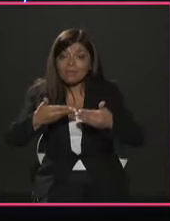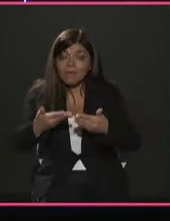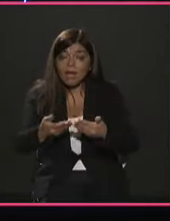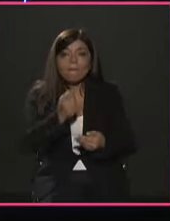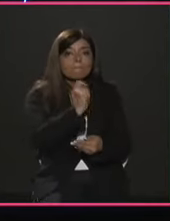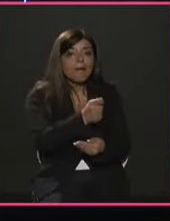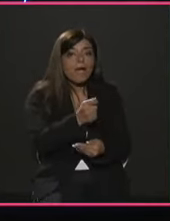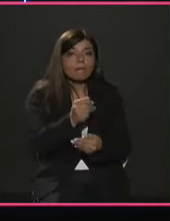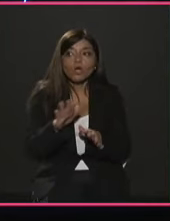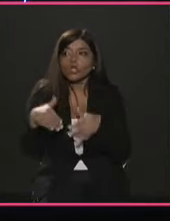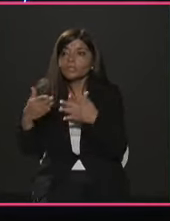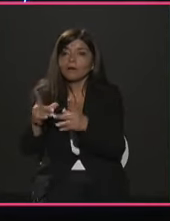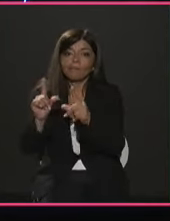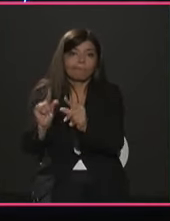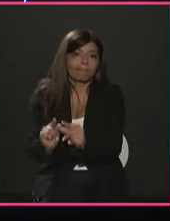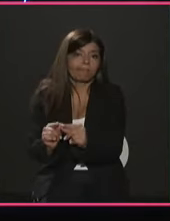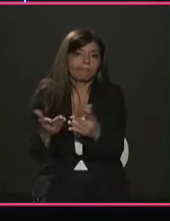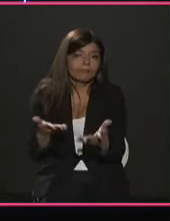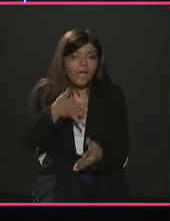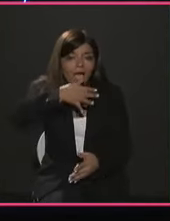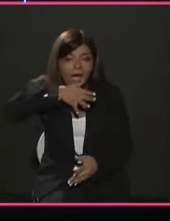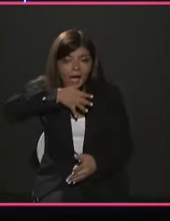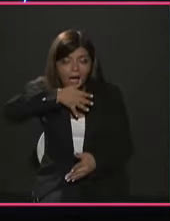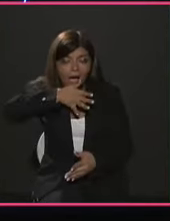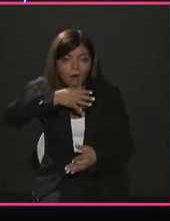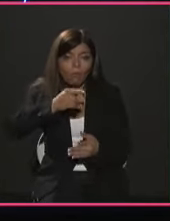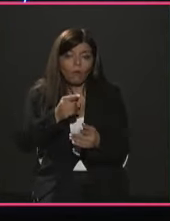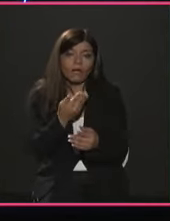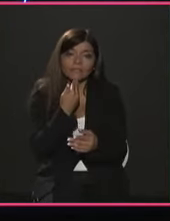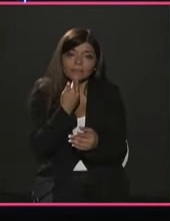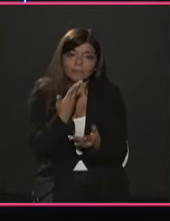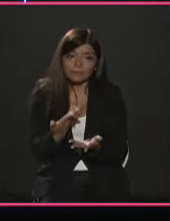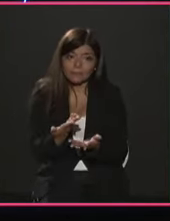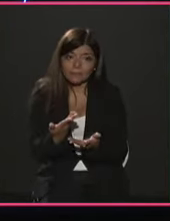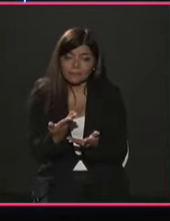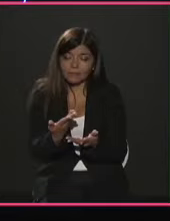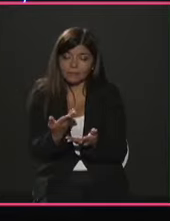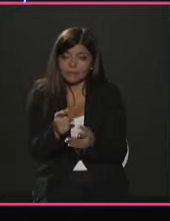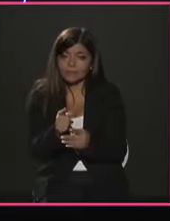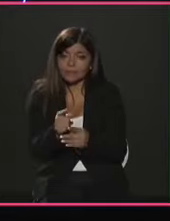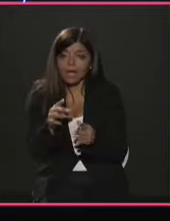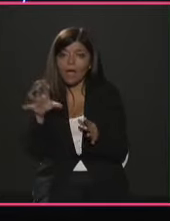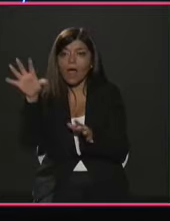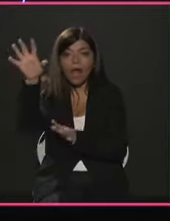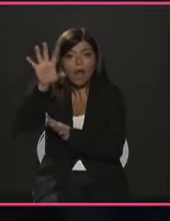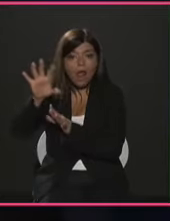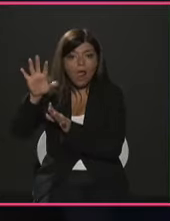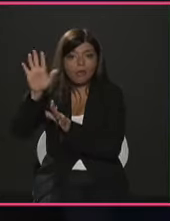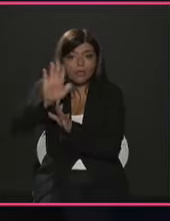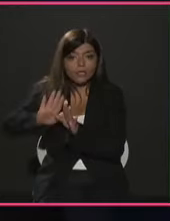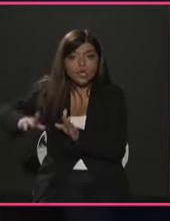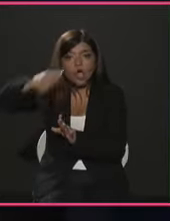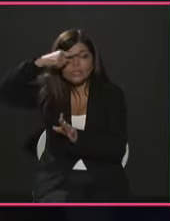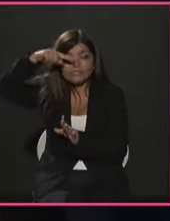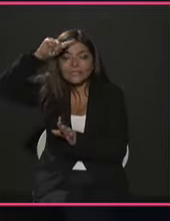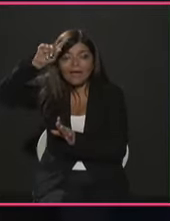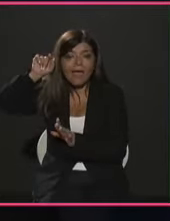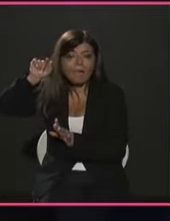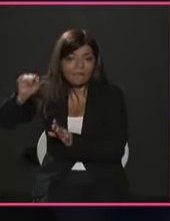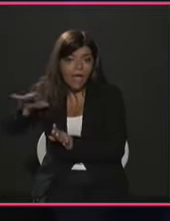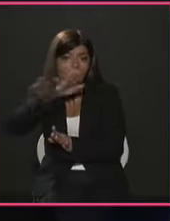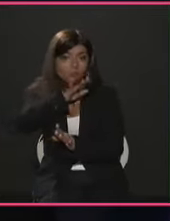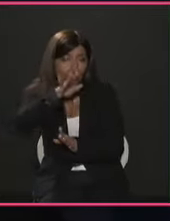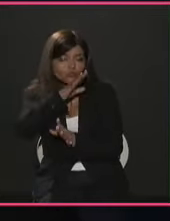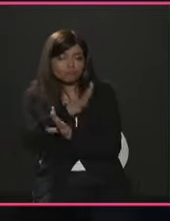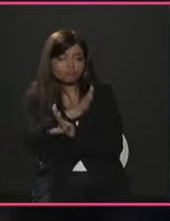esta el agua también en la en la región arábica utiliza gran